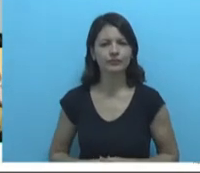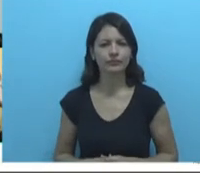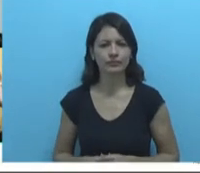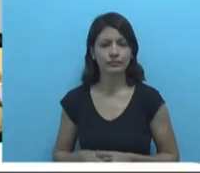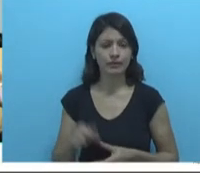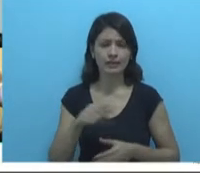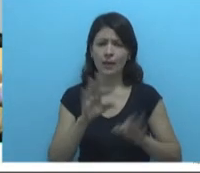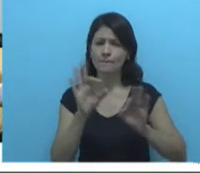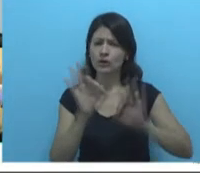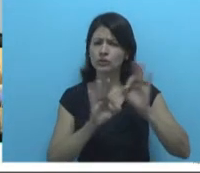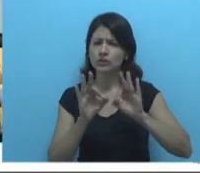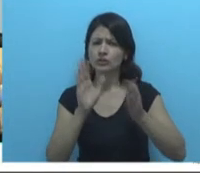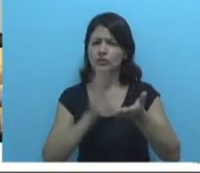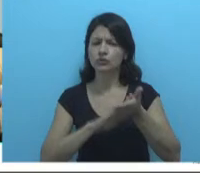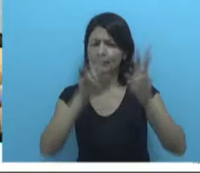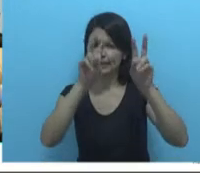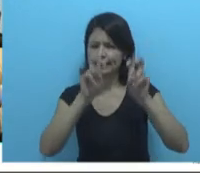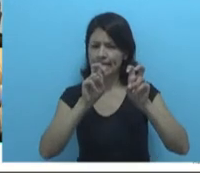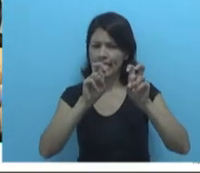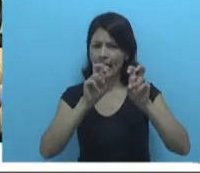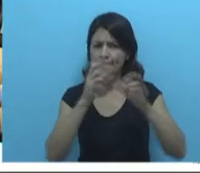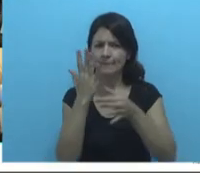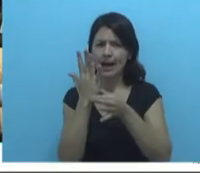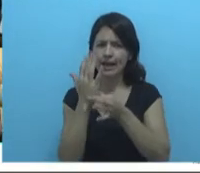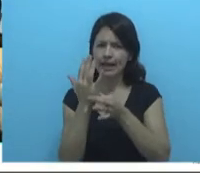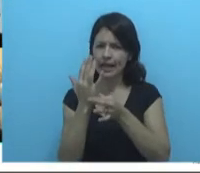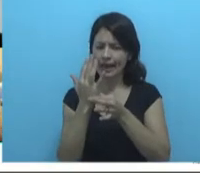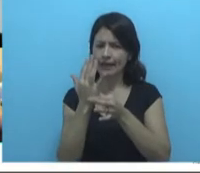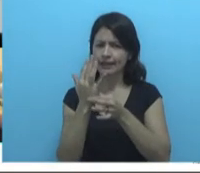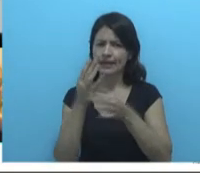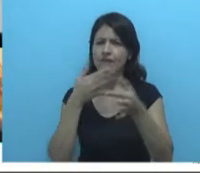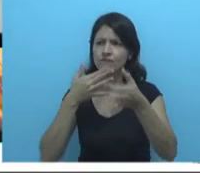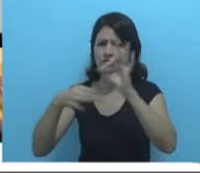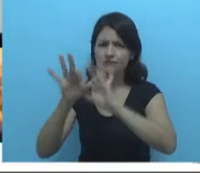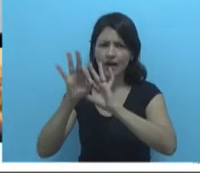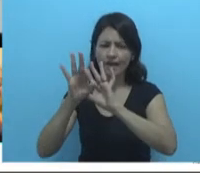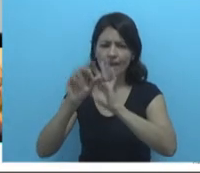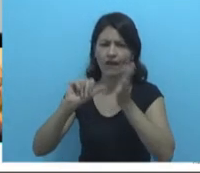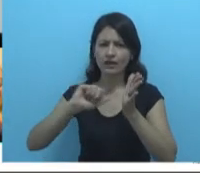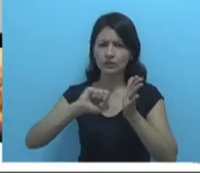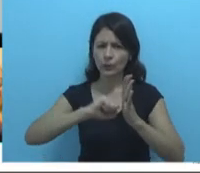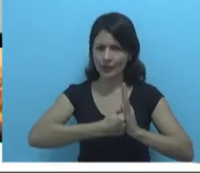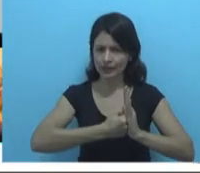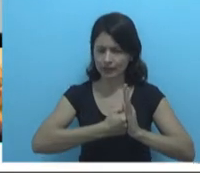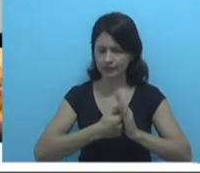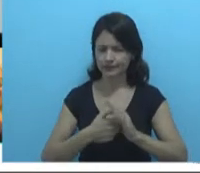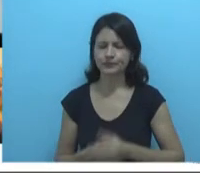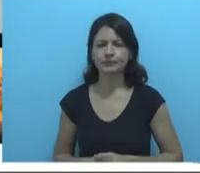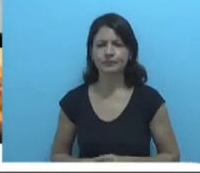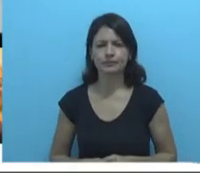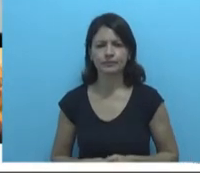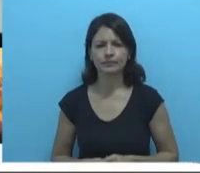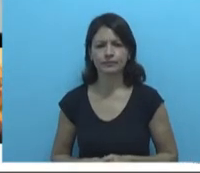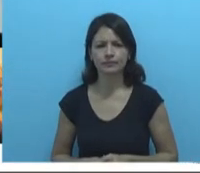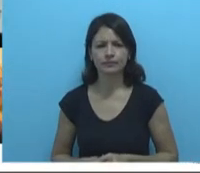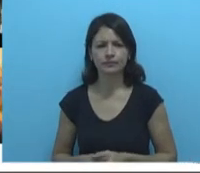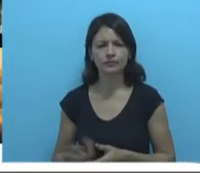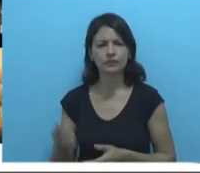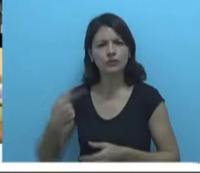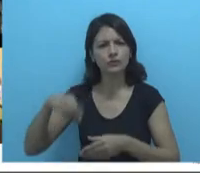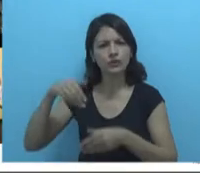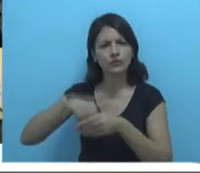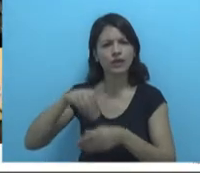el proyecto en relación a la suspensión de las exportaciones de carne. Bien, será tomado por